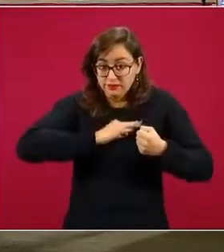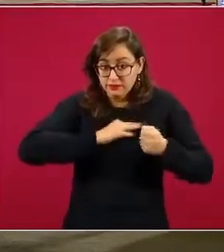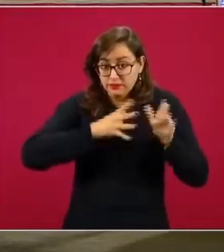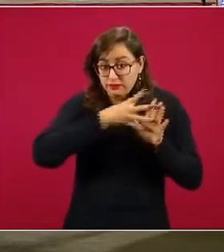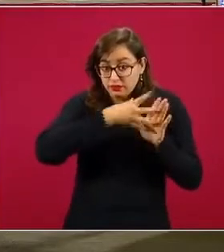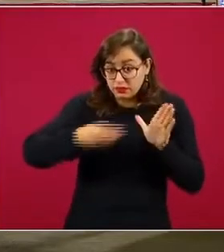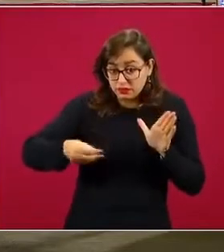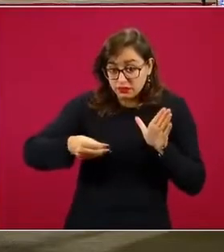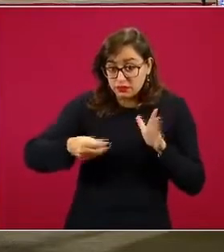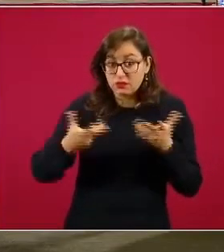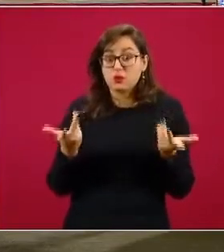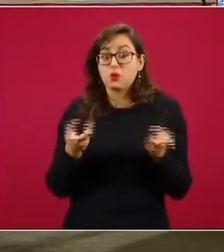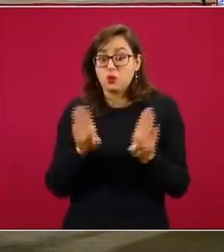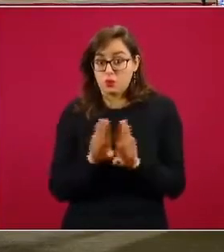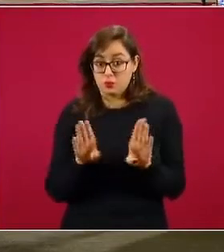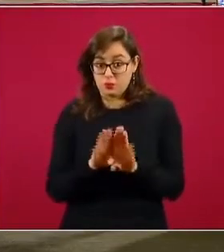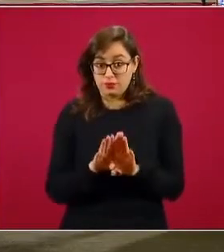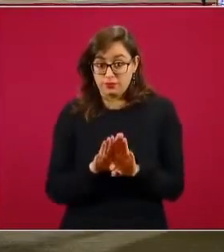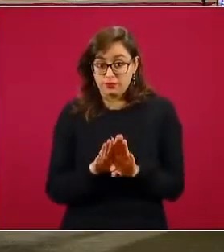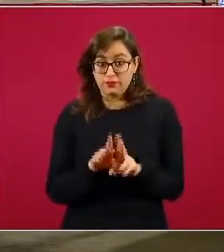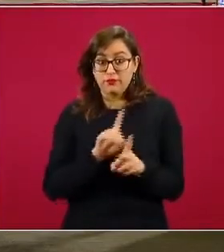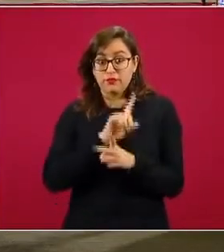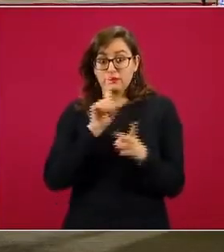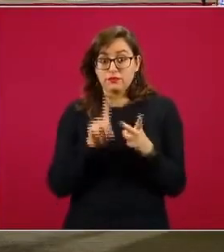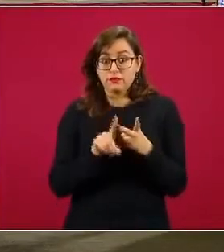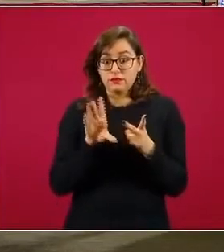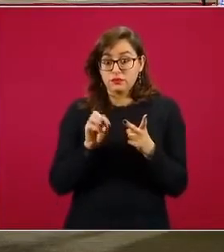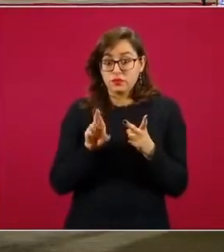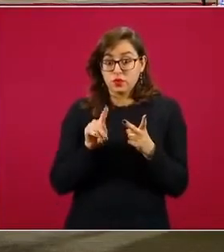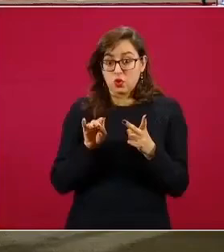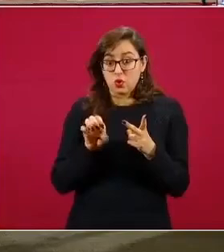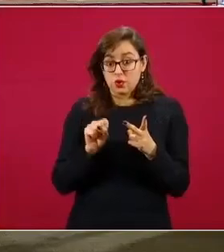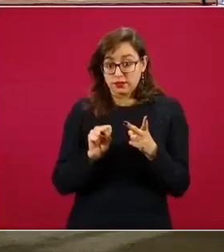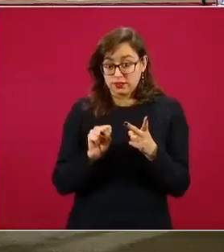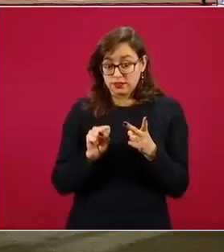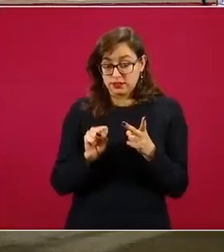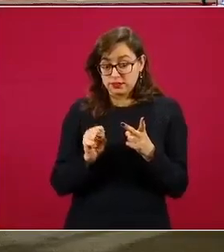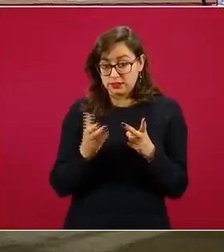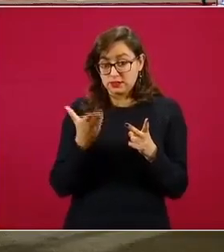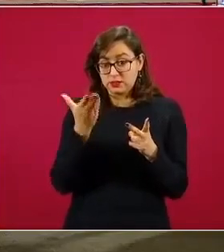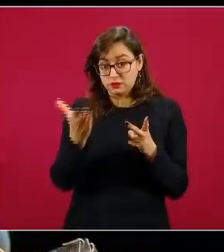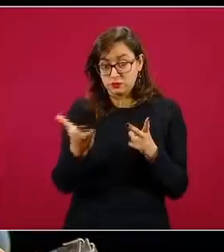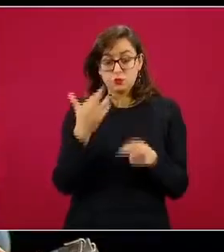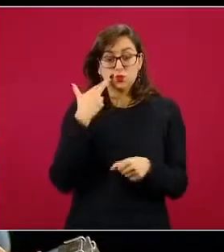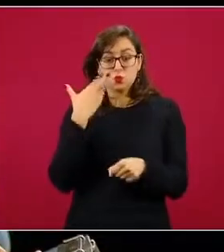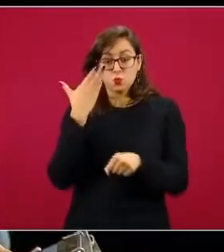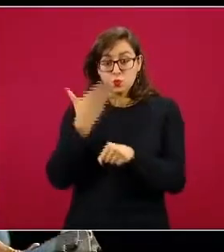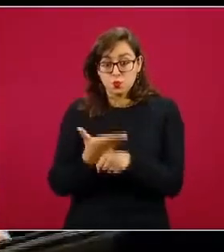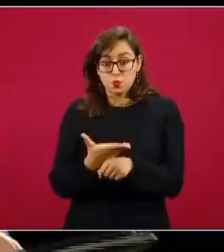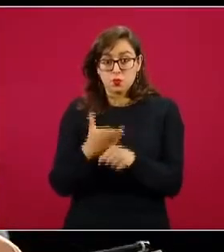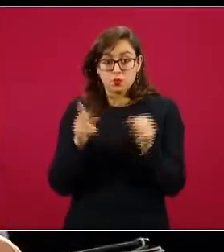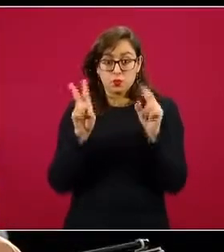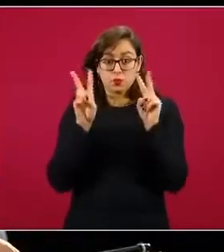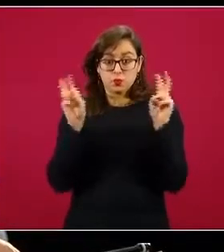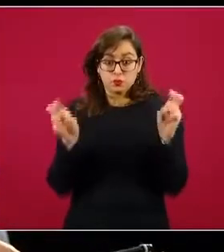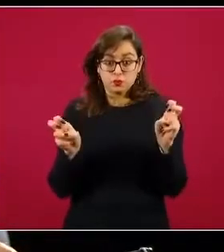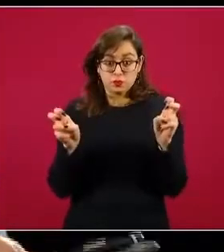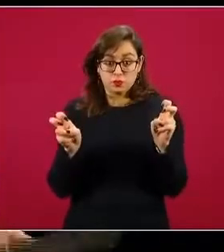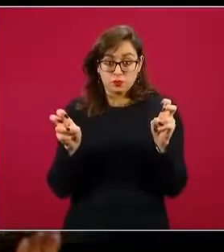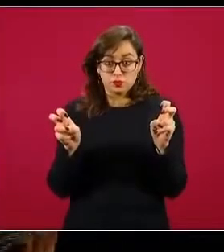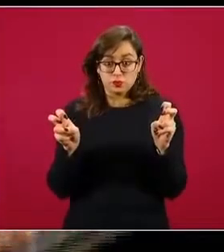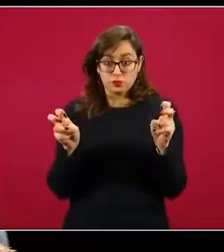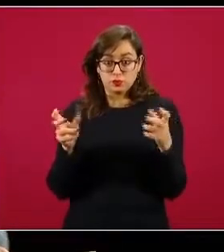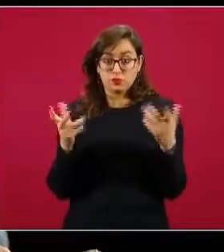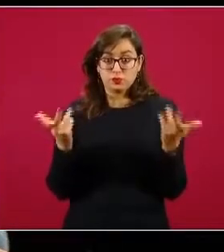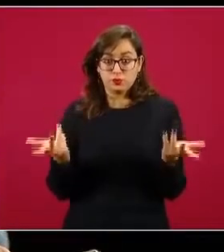pudiera comentarme. Y para el doctor Cortés, siendo usted que se encarga de esos temas, pues el